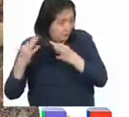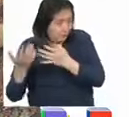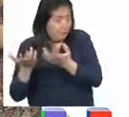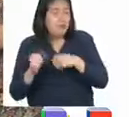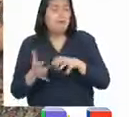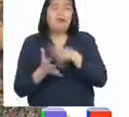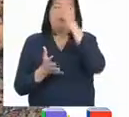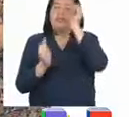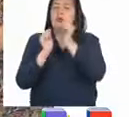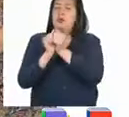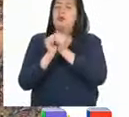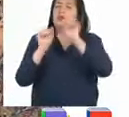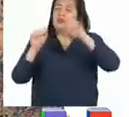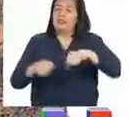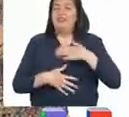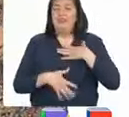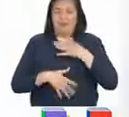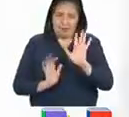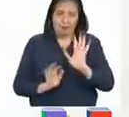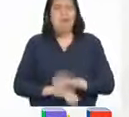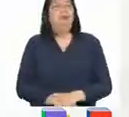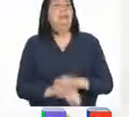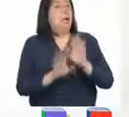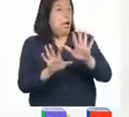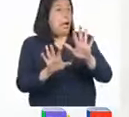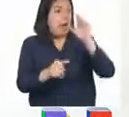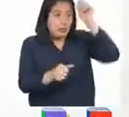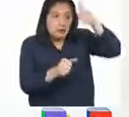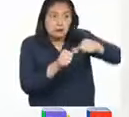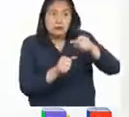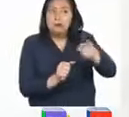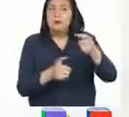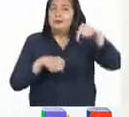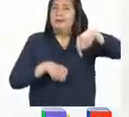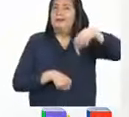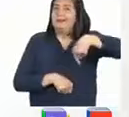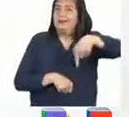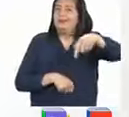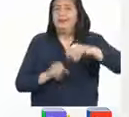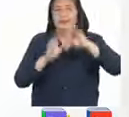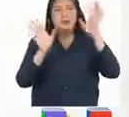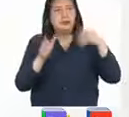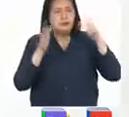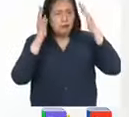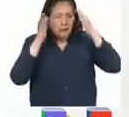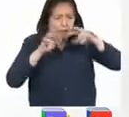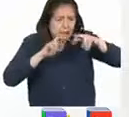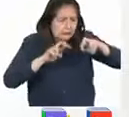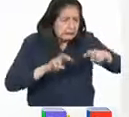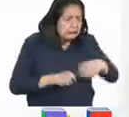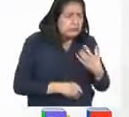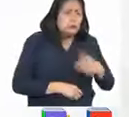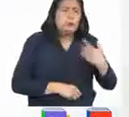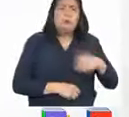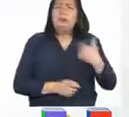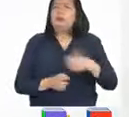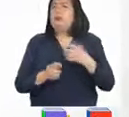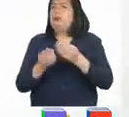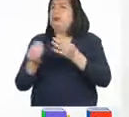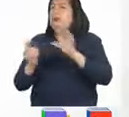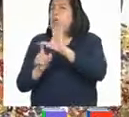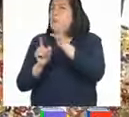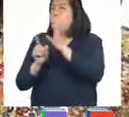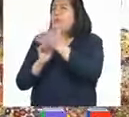porque aprender en conjunto es más entretenido. Recuerden además que en estos días nos estamos dedicando a explorar la riqueza cultural de